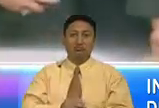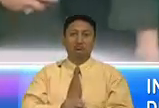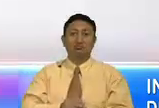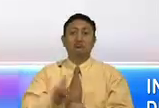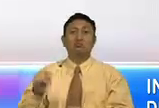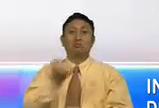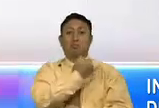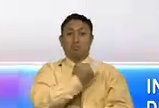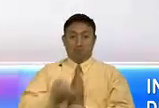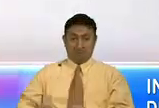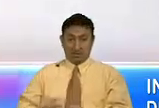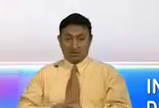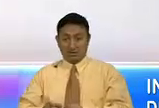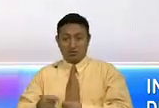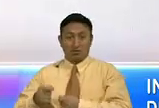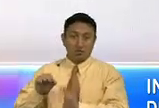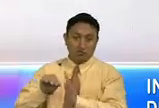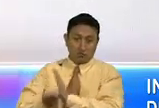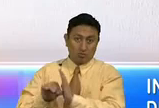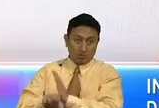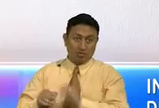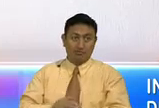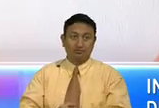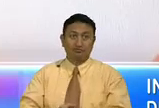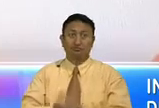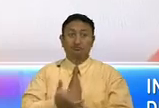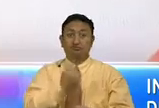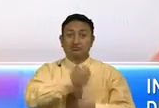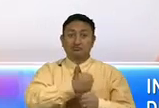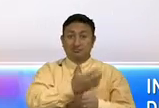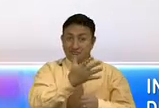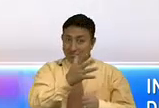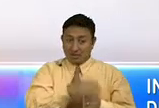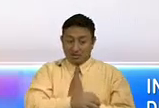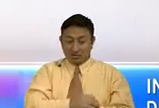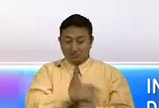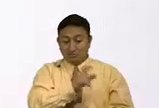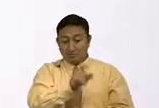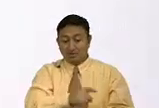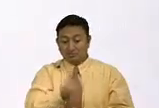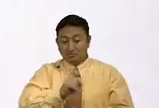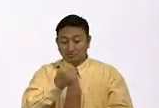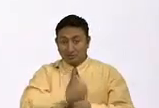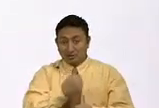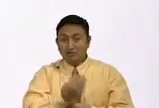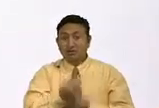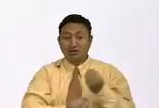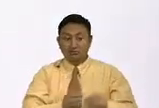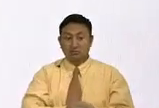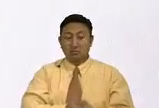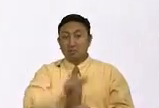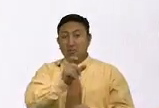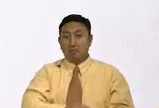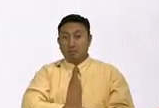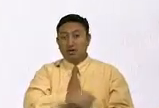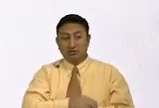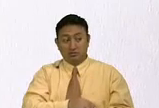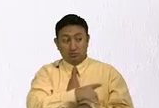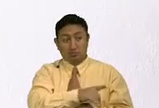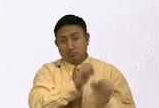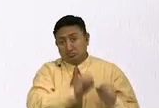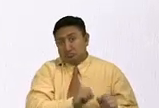Ipiales. Mientras haya una necesidad, mientras no haya fuentes de trabajo, realmente nuestra gente siempre va a mirar esa, va